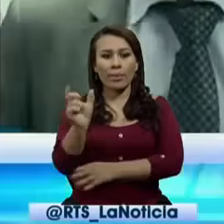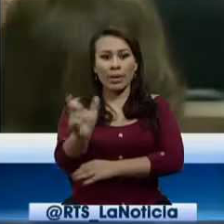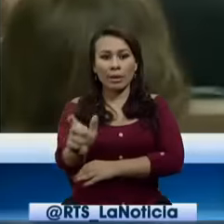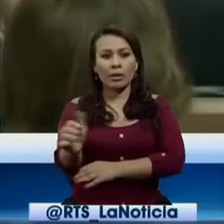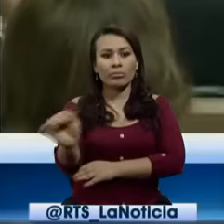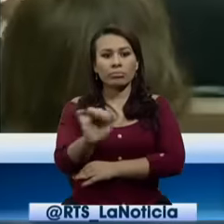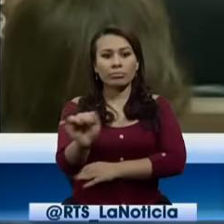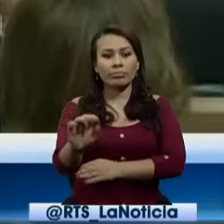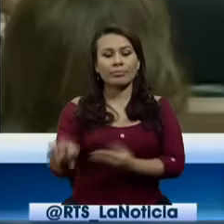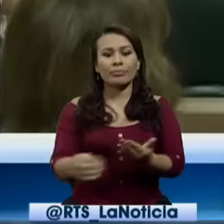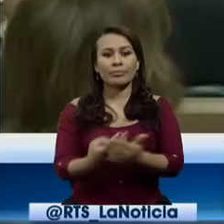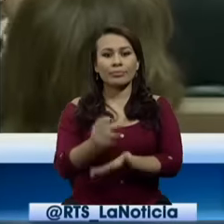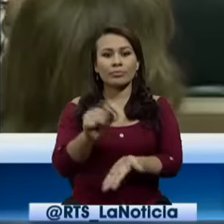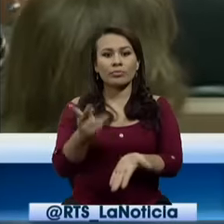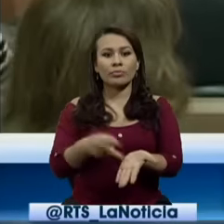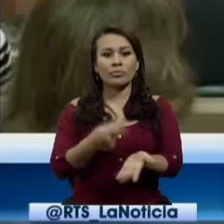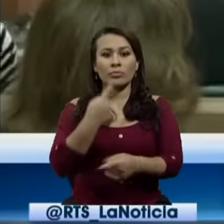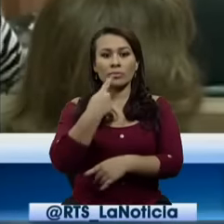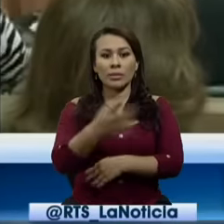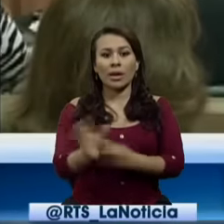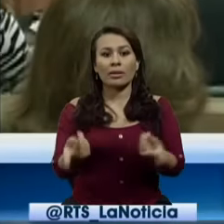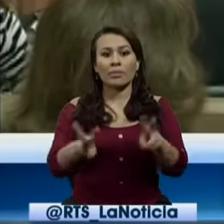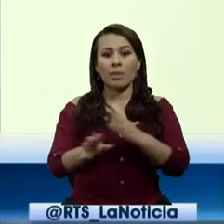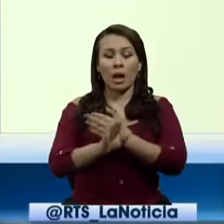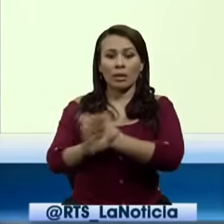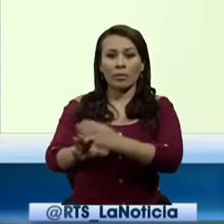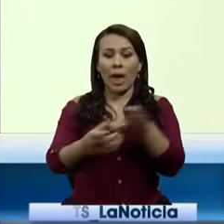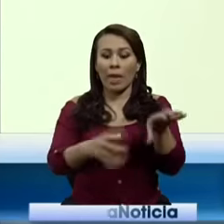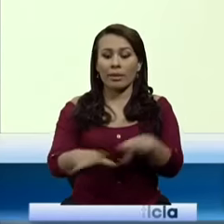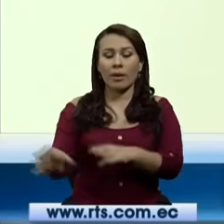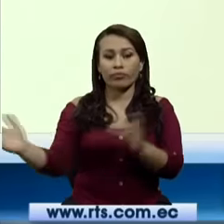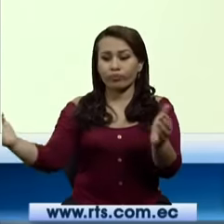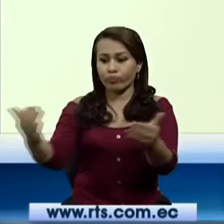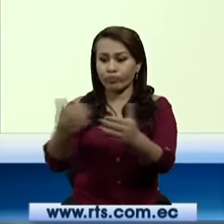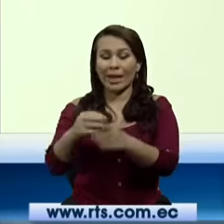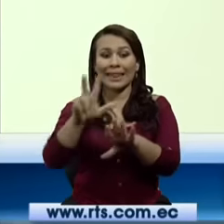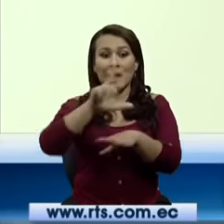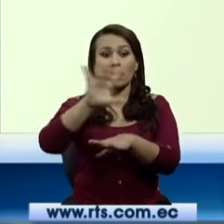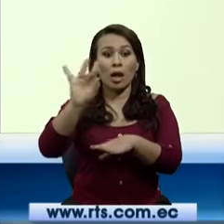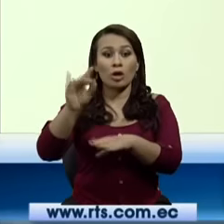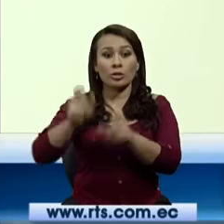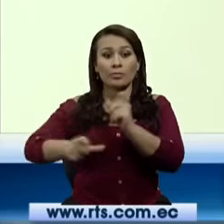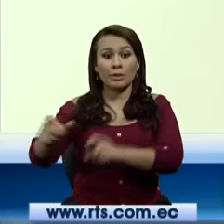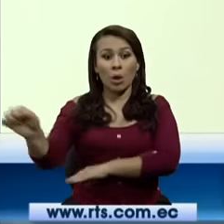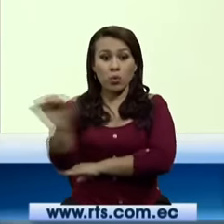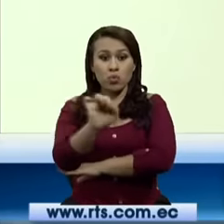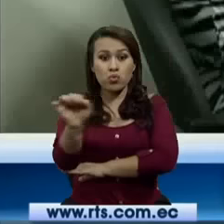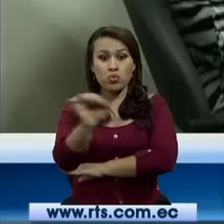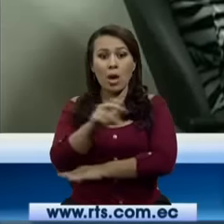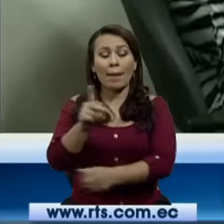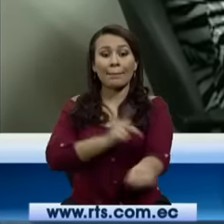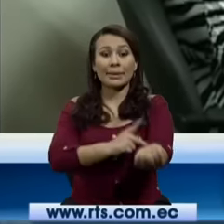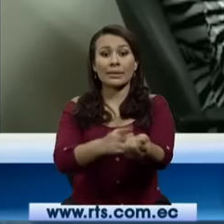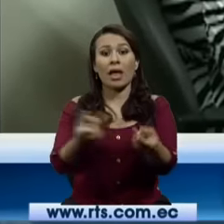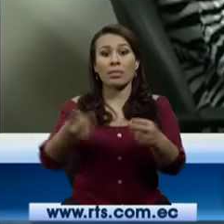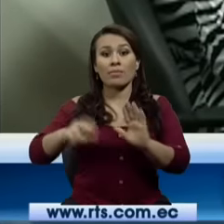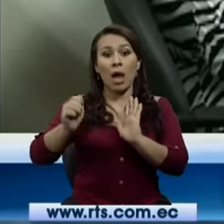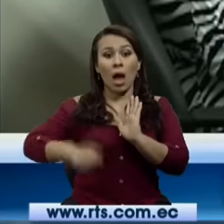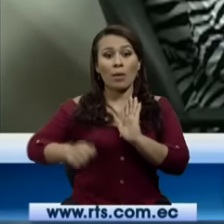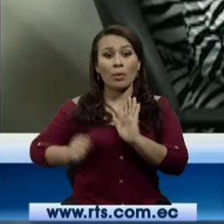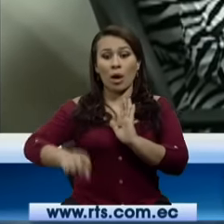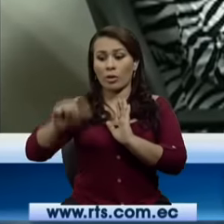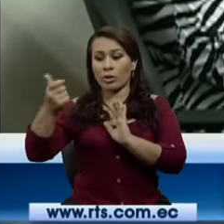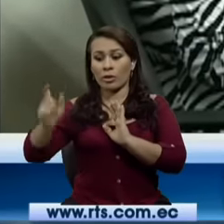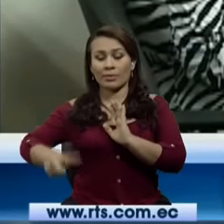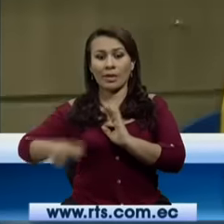eso pedimos en primera instancia el acción de protección fue presentada por 38 conductores de la provincia de pichincha Sin embargo el abogado de los demandantes Dani